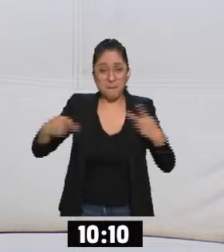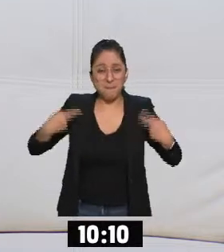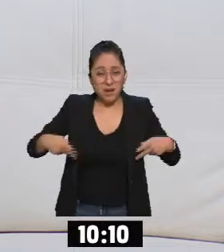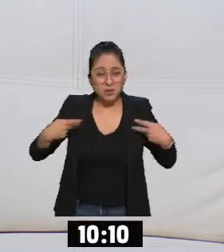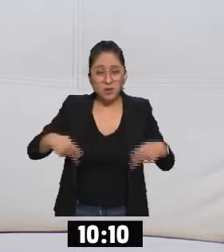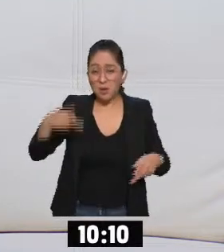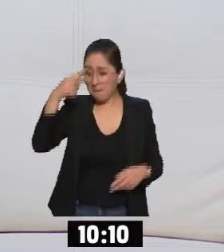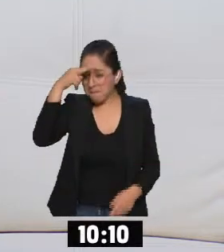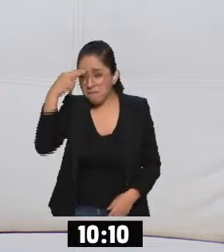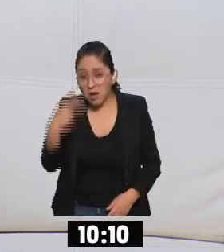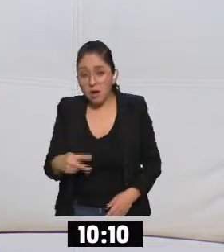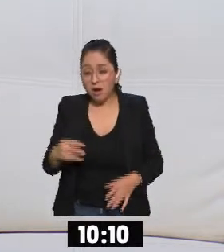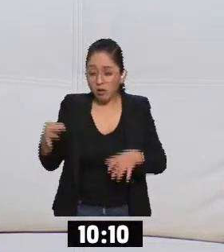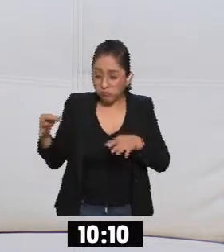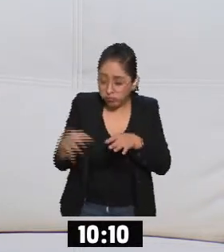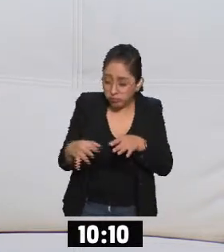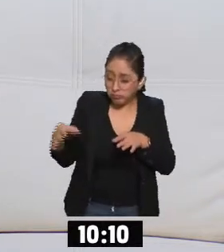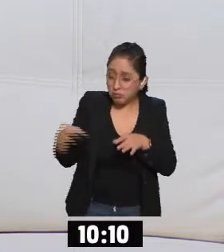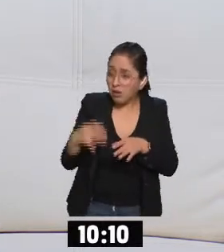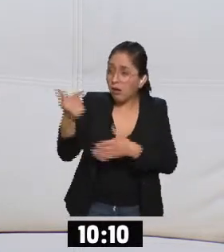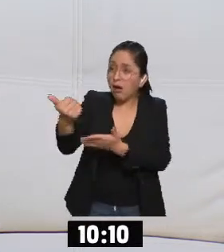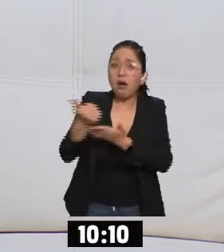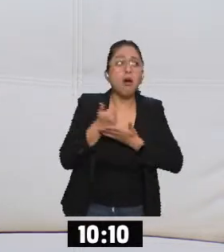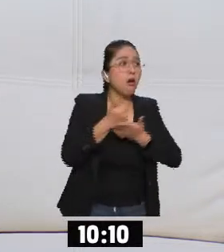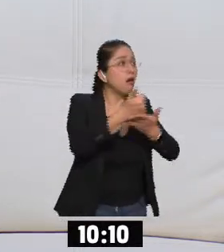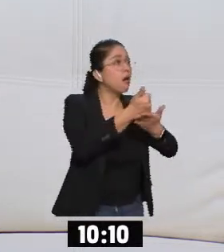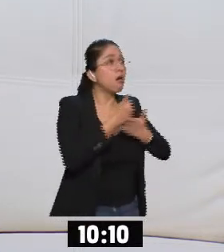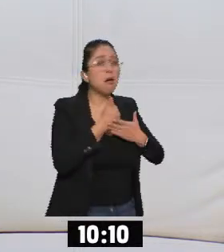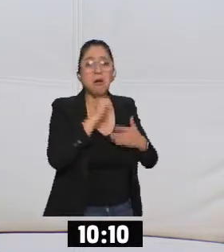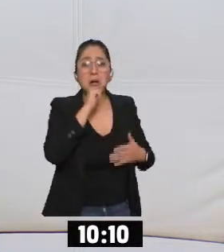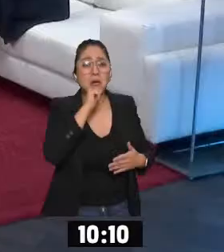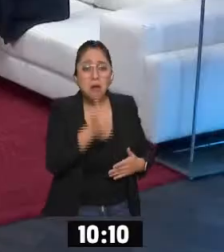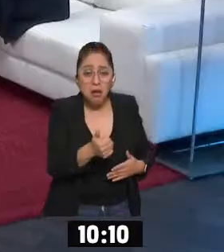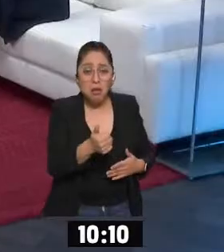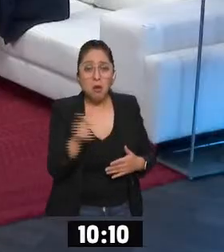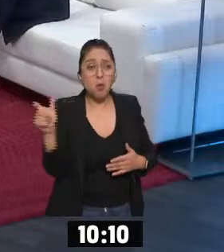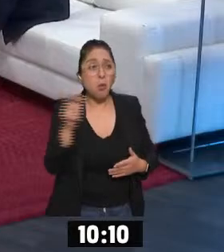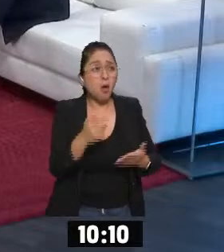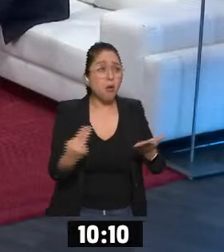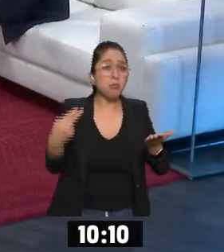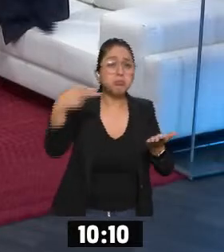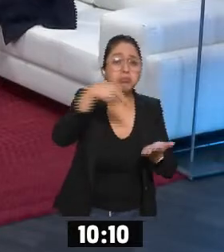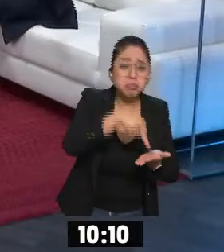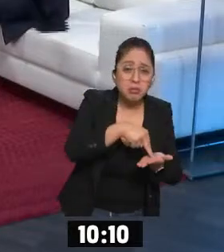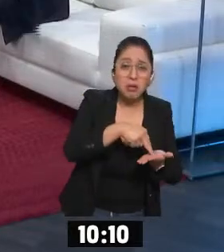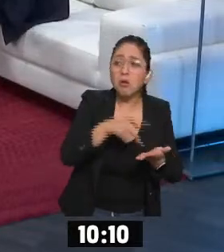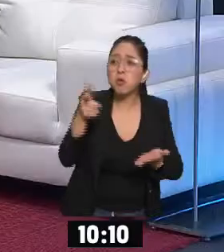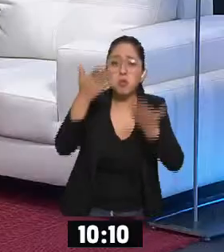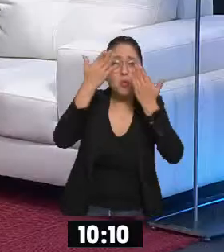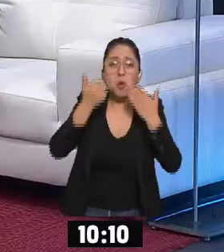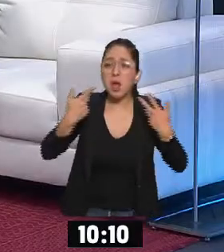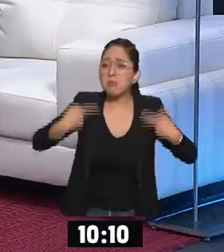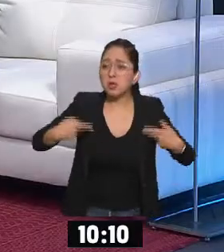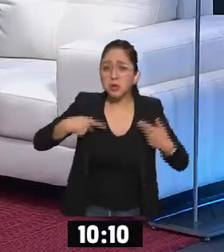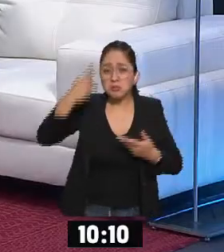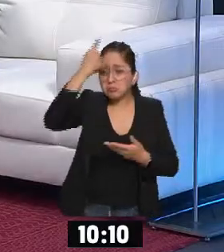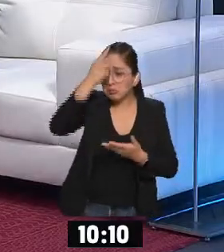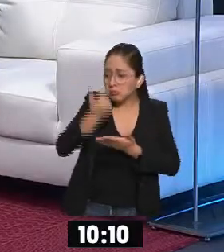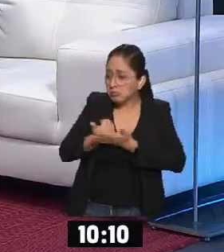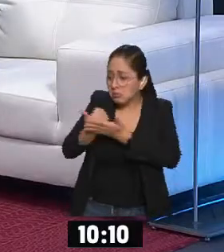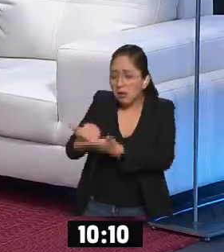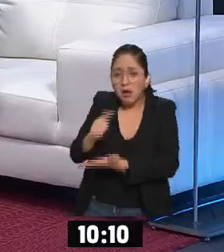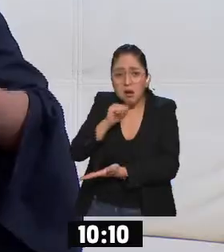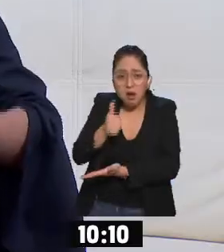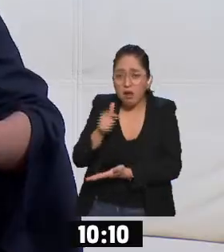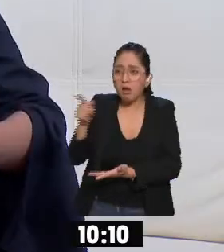para llegar y apoyo, deben tener también menos apoyo de psicólogos y de todo un equipo que los está